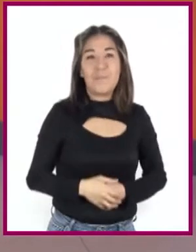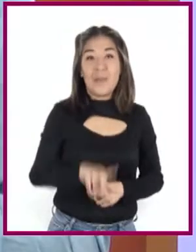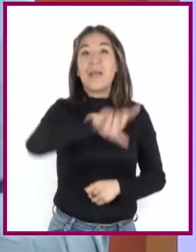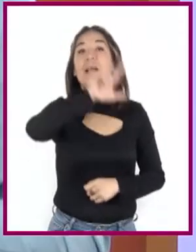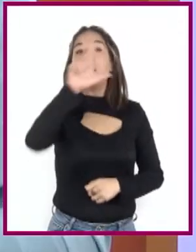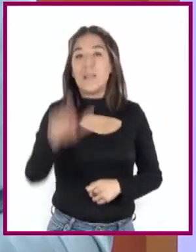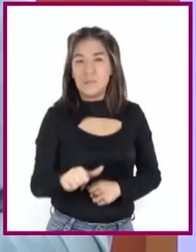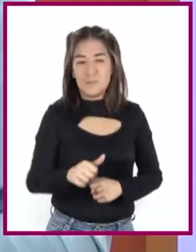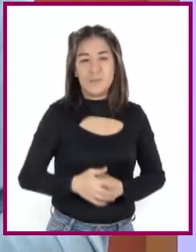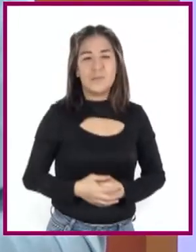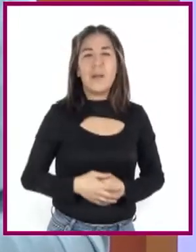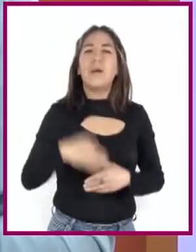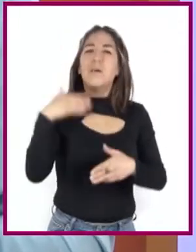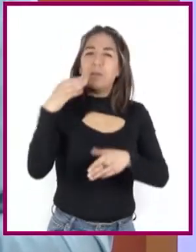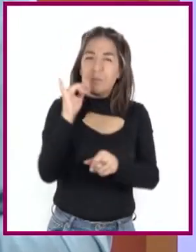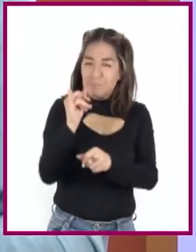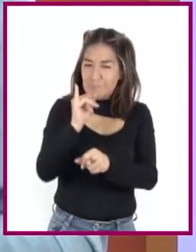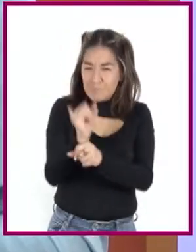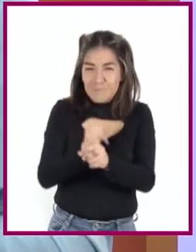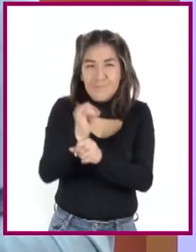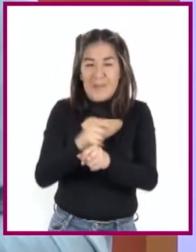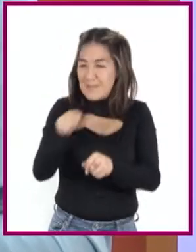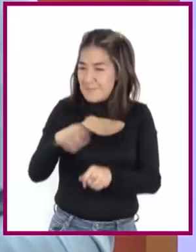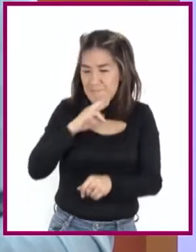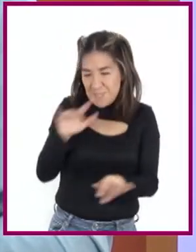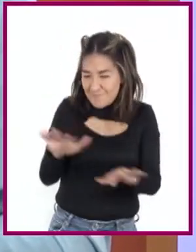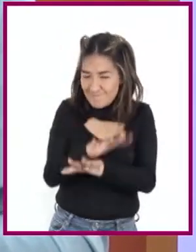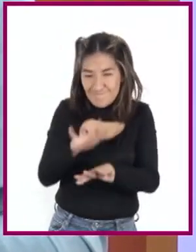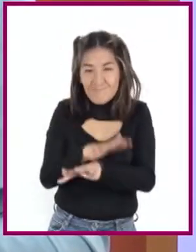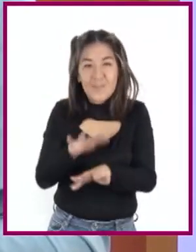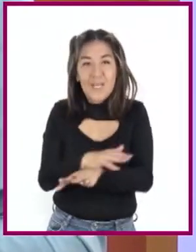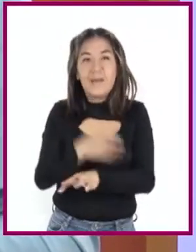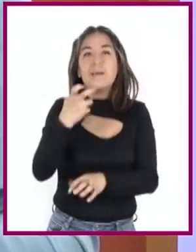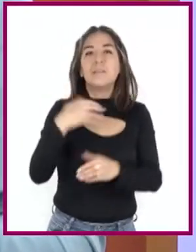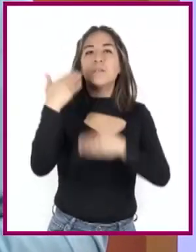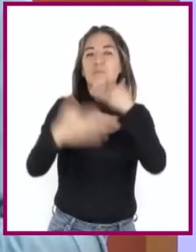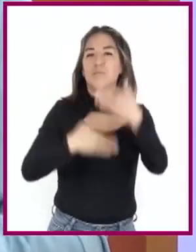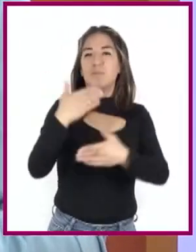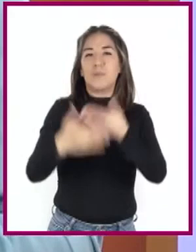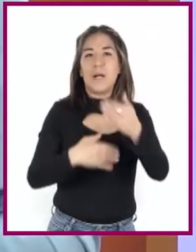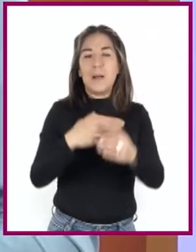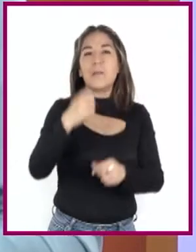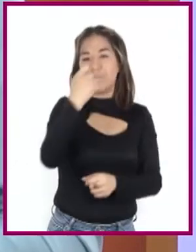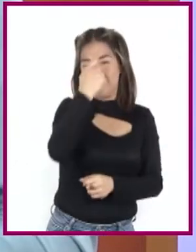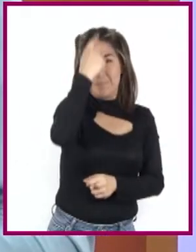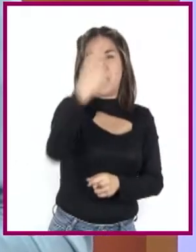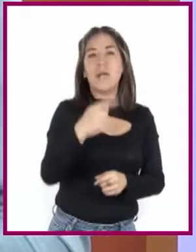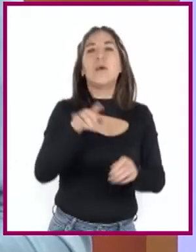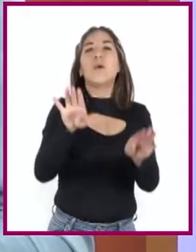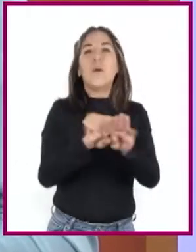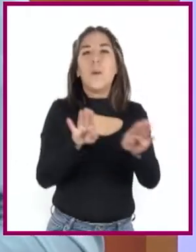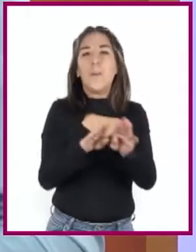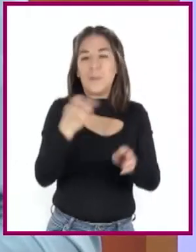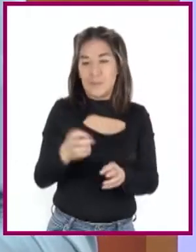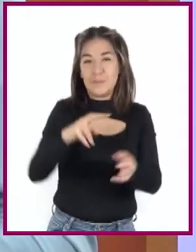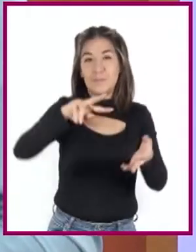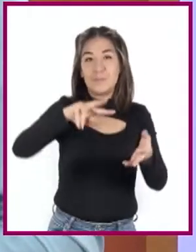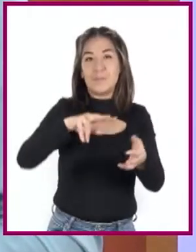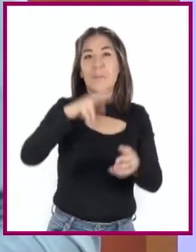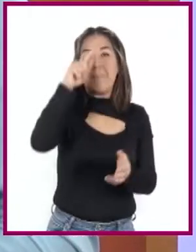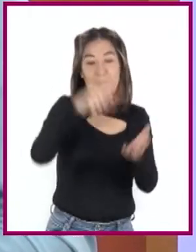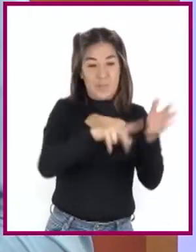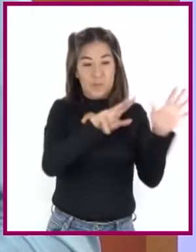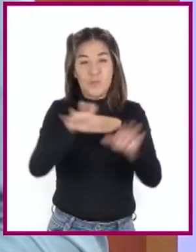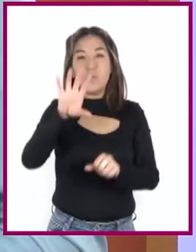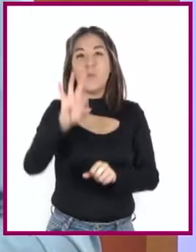Finalmente, tras mejorar su invento, Cooke y Weston fundaron la Electric Telegraph Company en